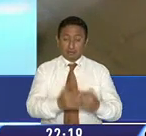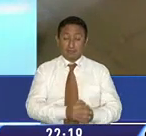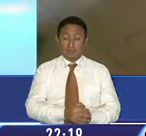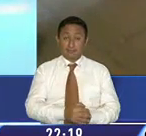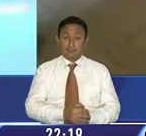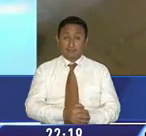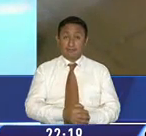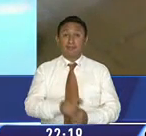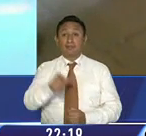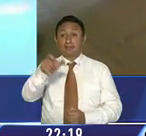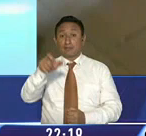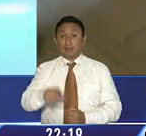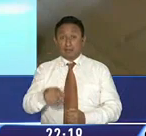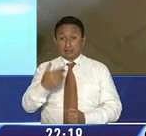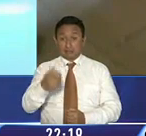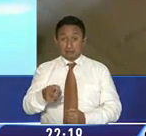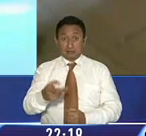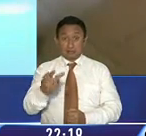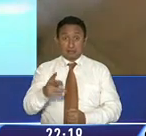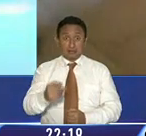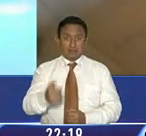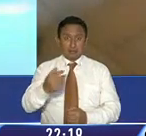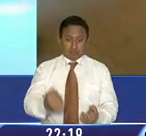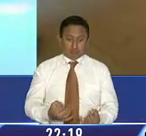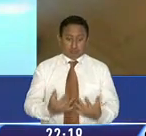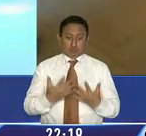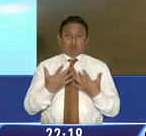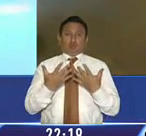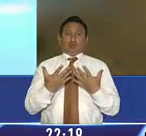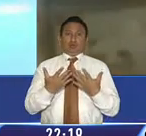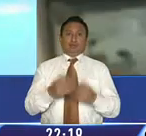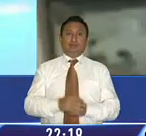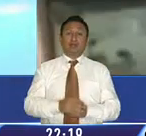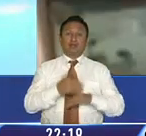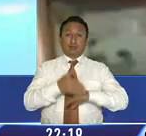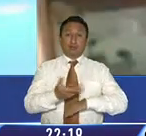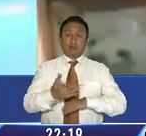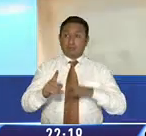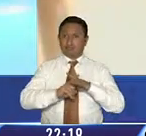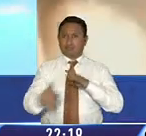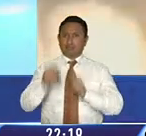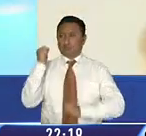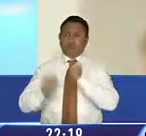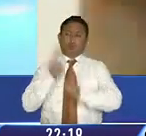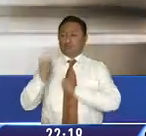incluso, casi es alcanzado por las llamas. Luego, huye